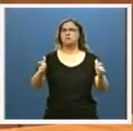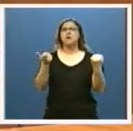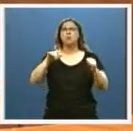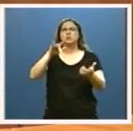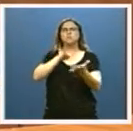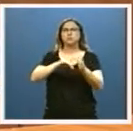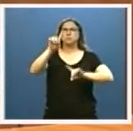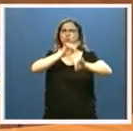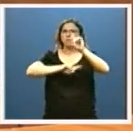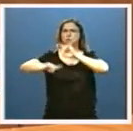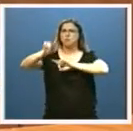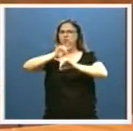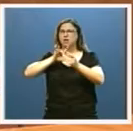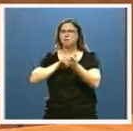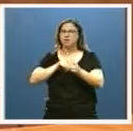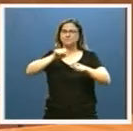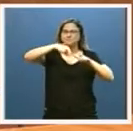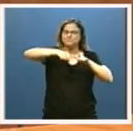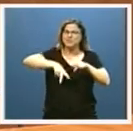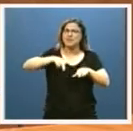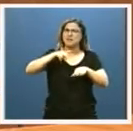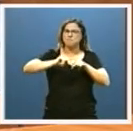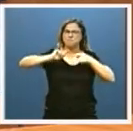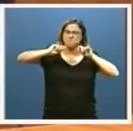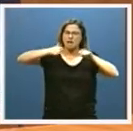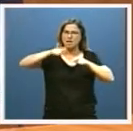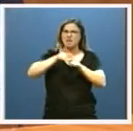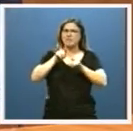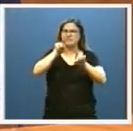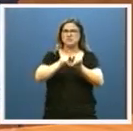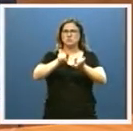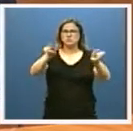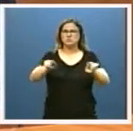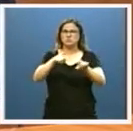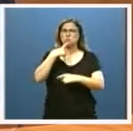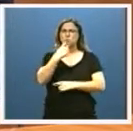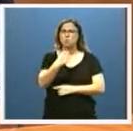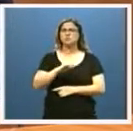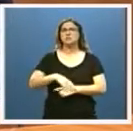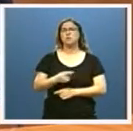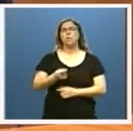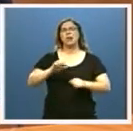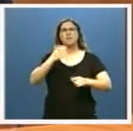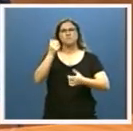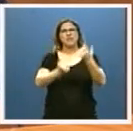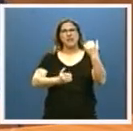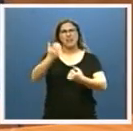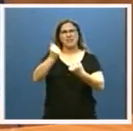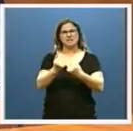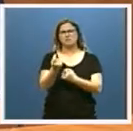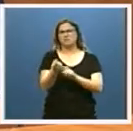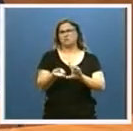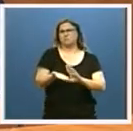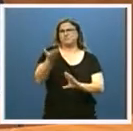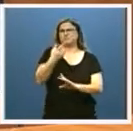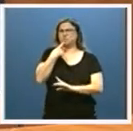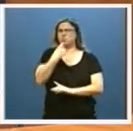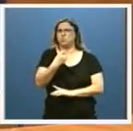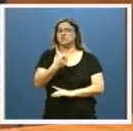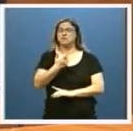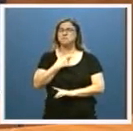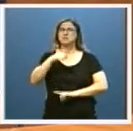que se han presentado en las siembras de maíz en nuestros regadíos a la costosa recuperación de los precios de la leche y al menor crecimiento de algunas producciones